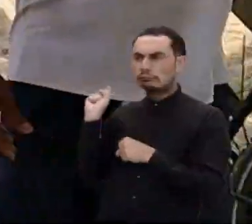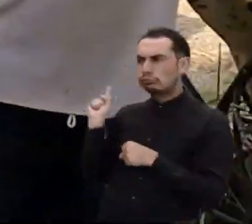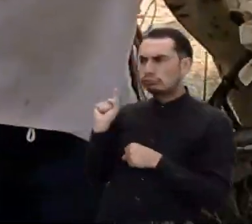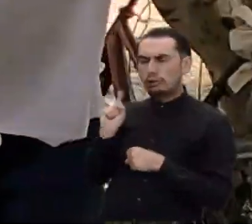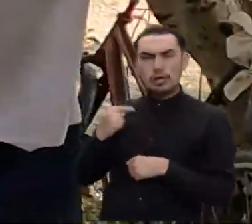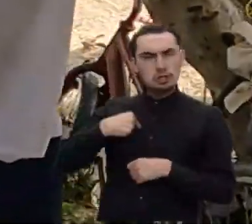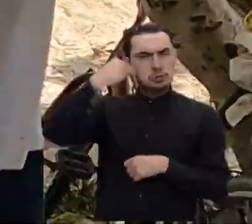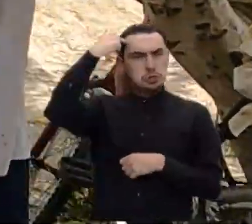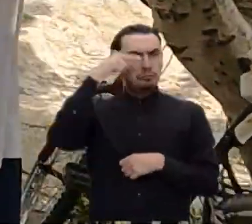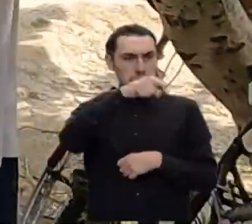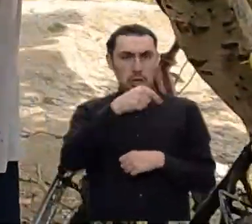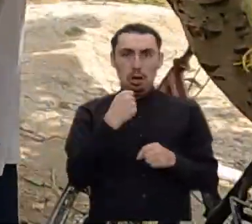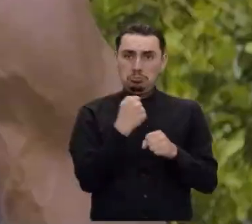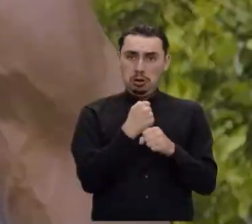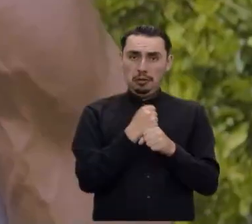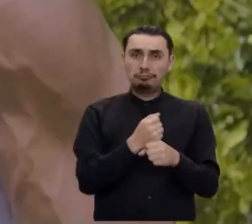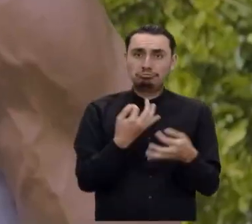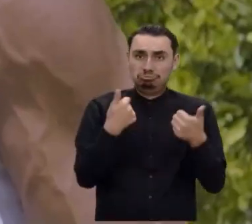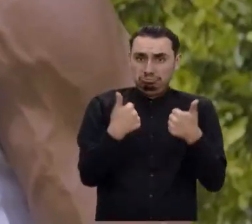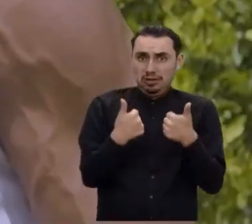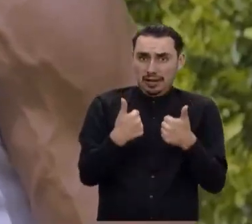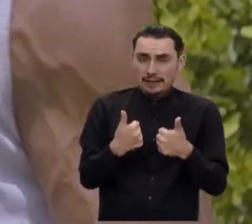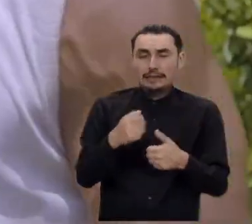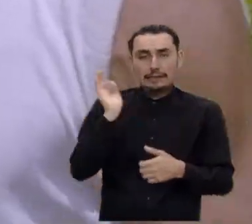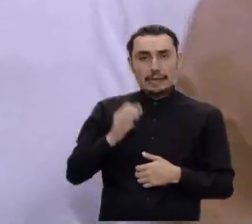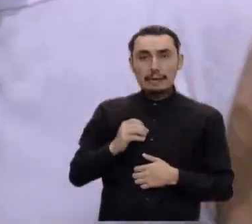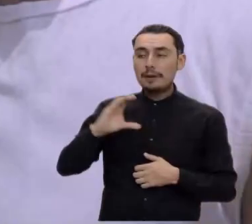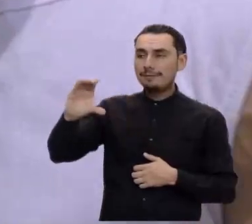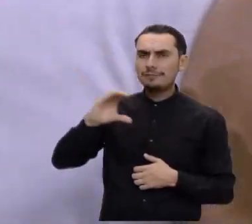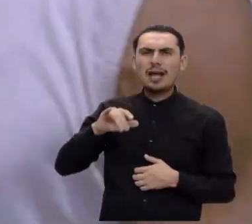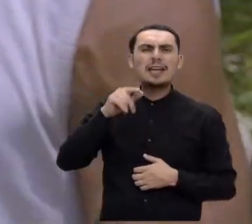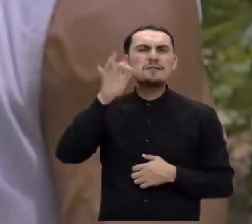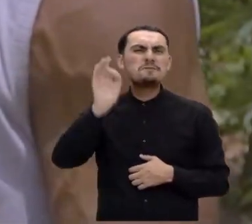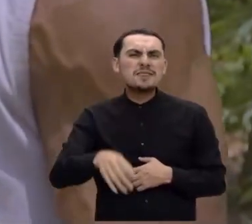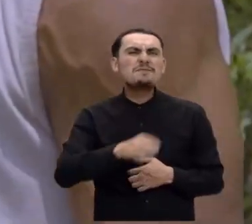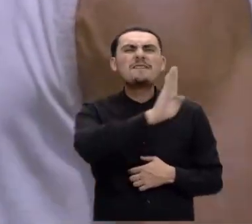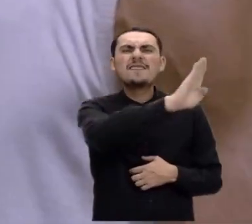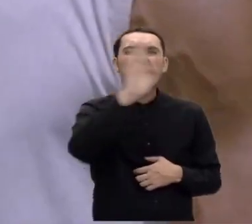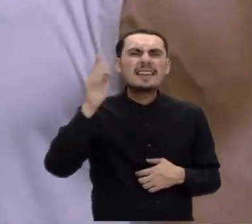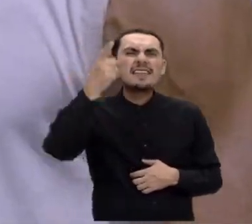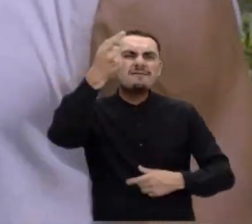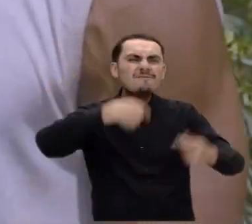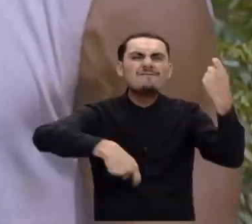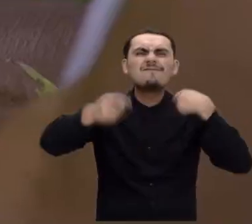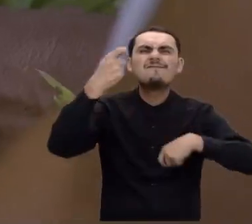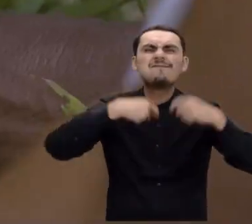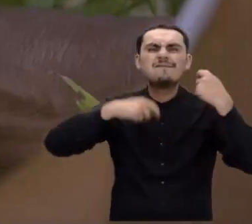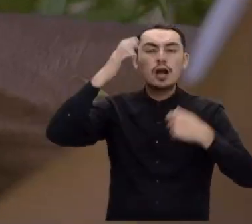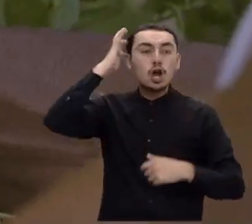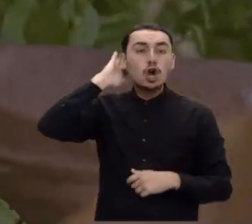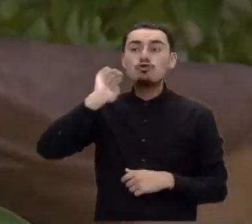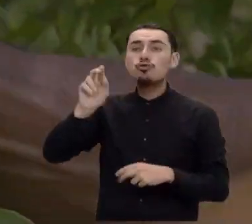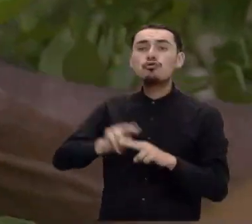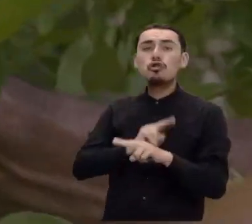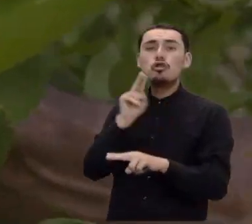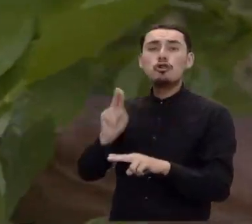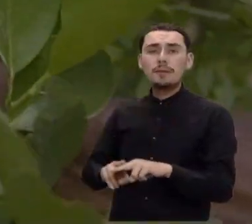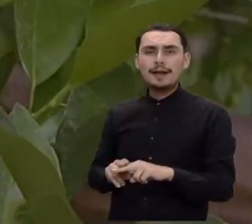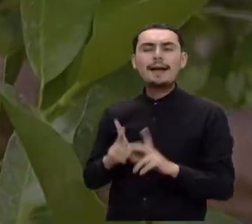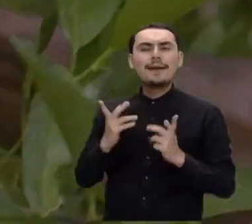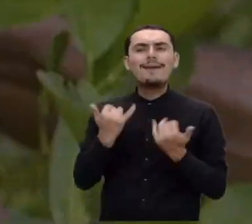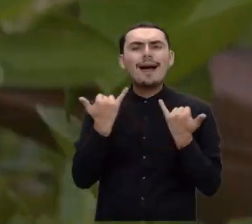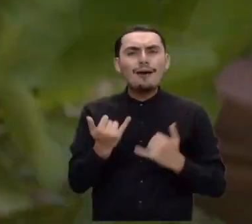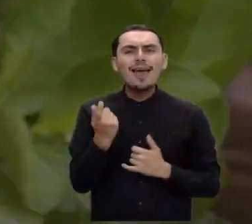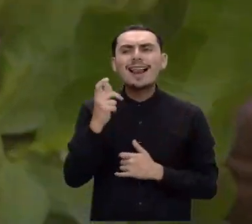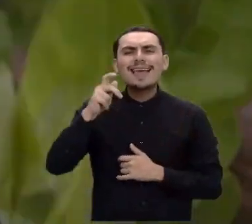parece un cultivo rentable. Se lo llevan para Barranquilla, para mercado común. El